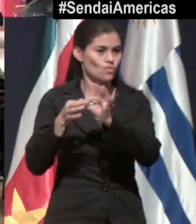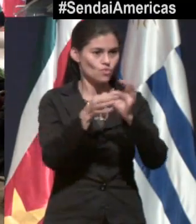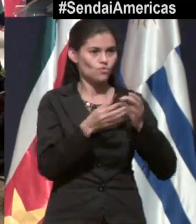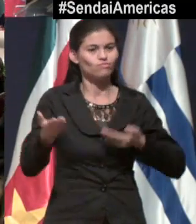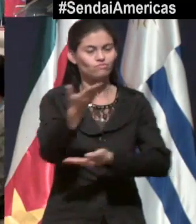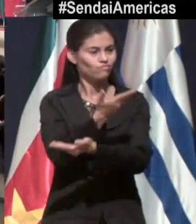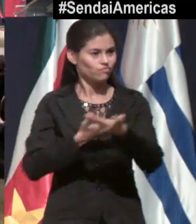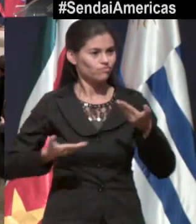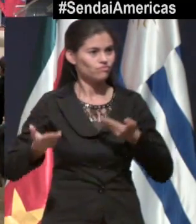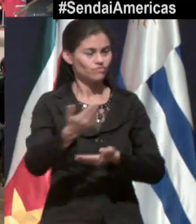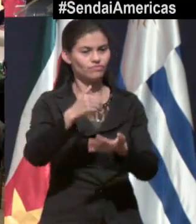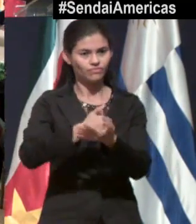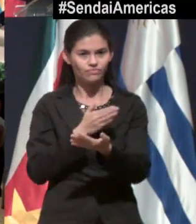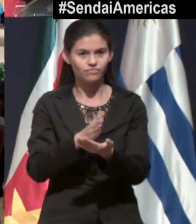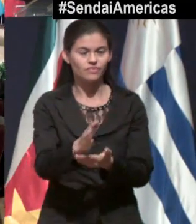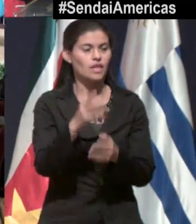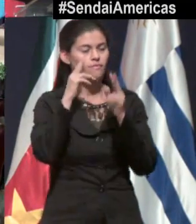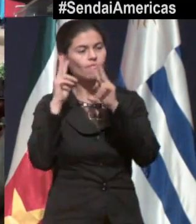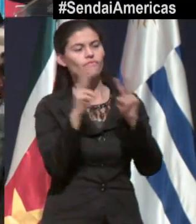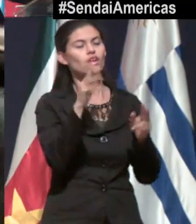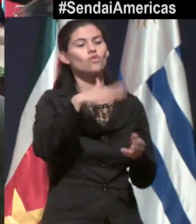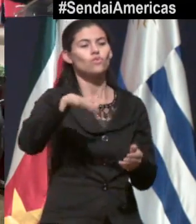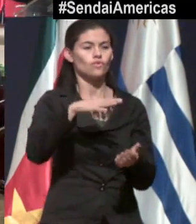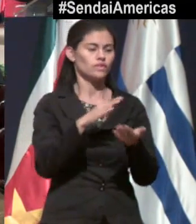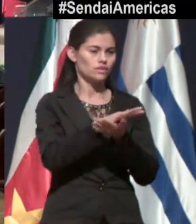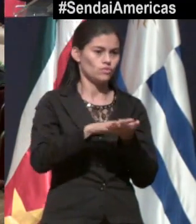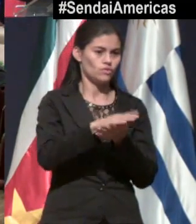solidaria, y atendiendo a los más vulnerables.